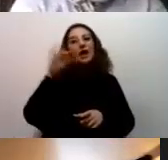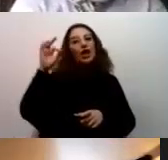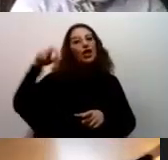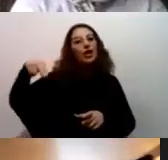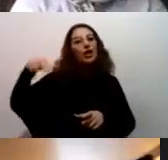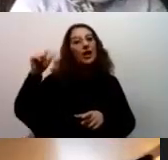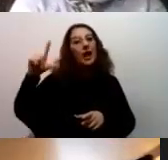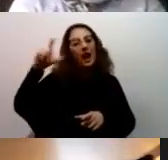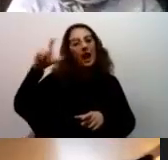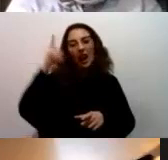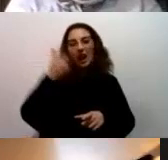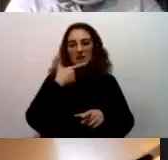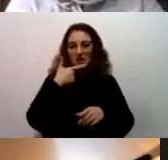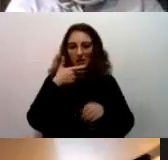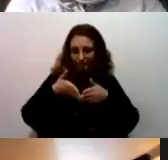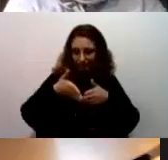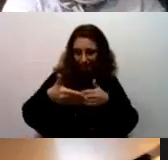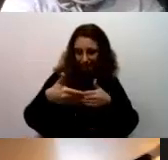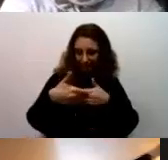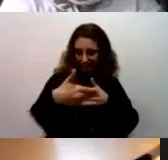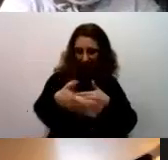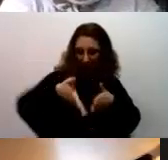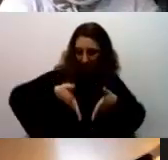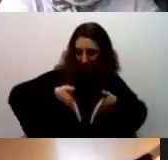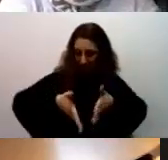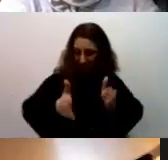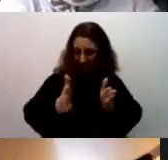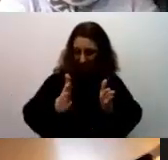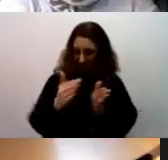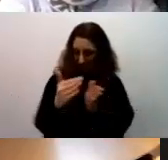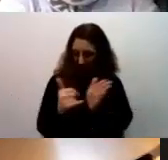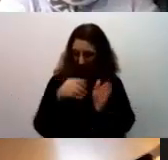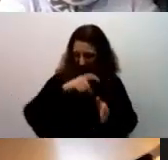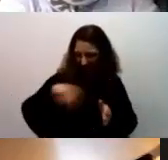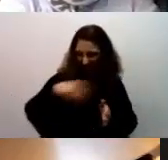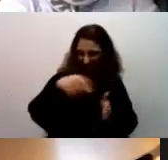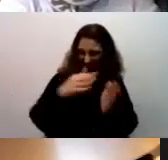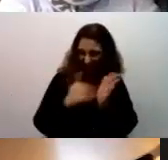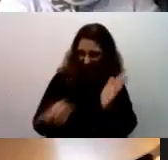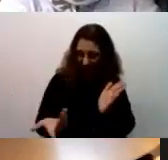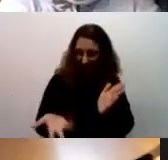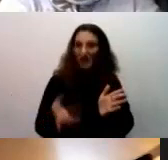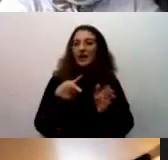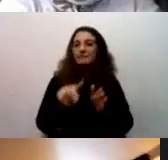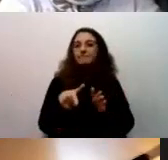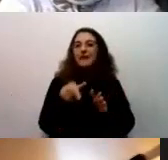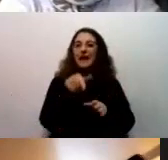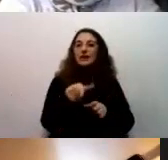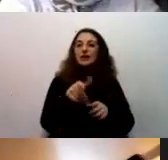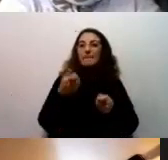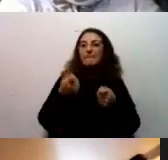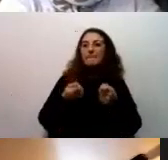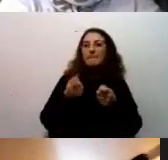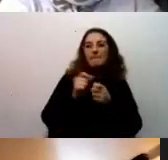reductores de velocidad, que son sendas peatonales. Son reductores de velocidad transformados en